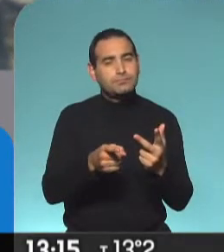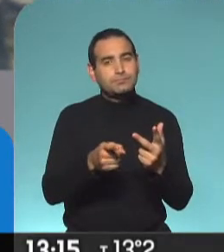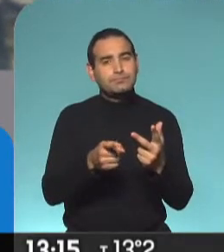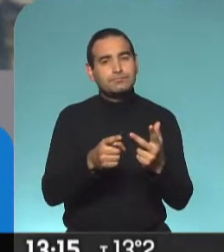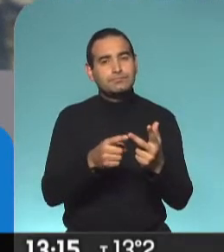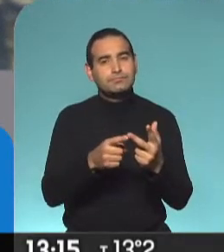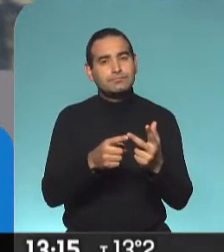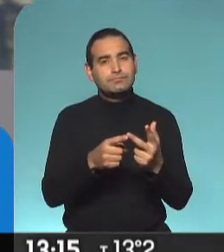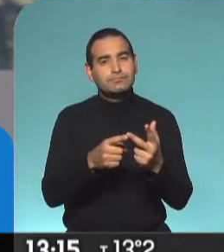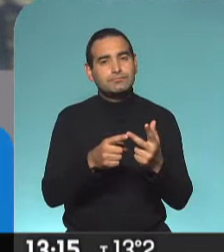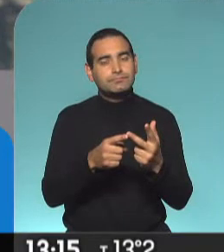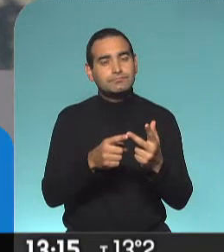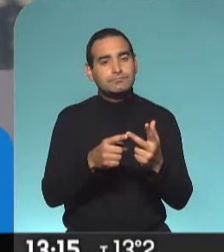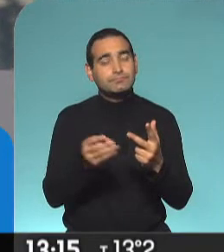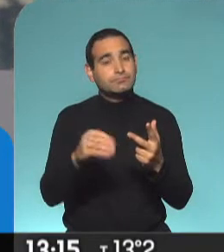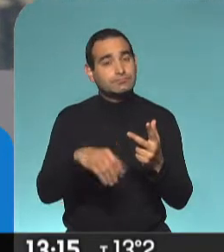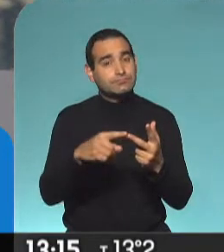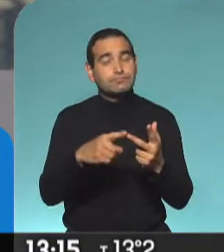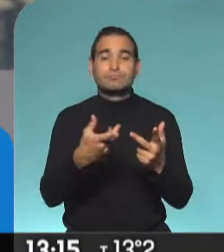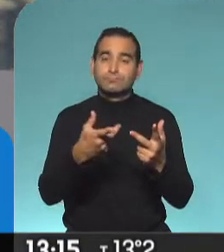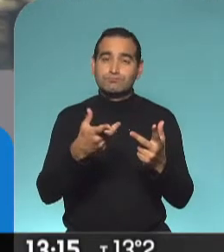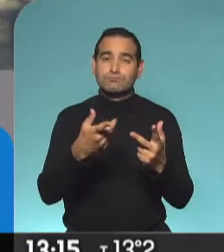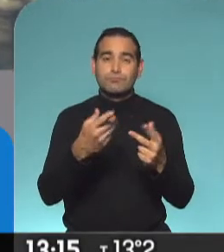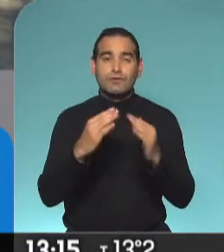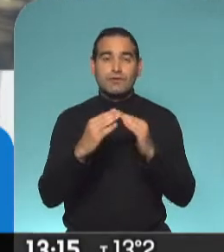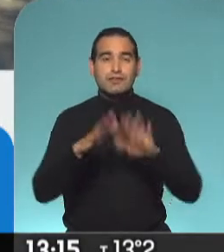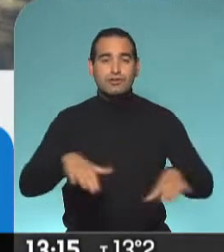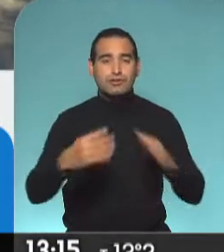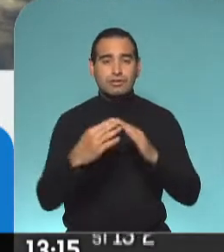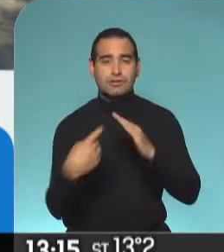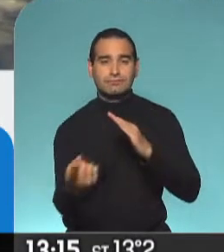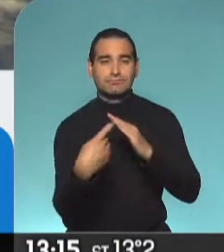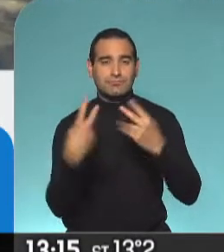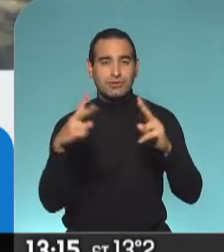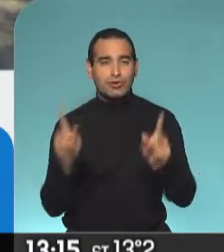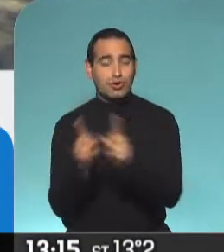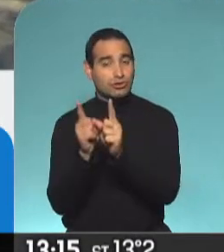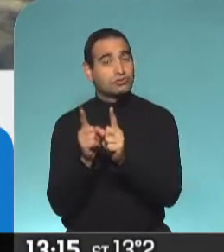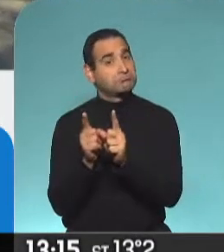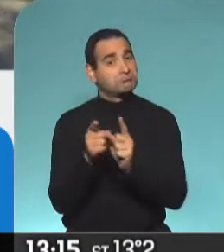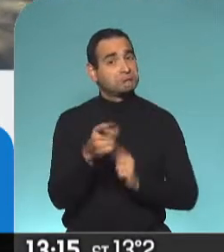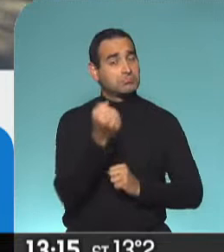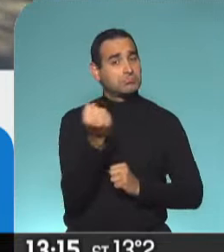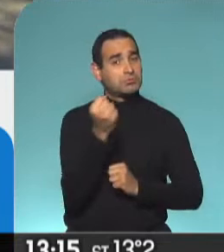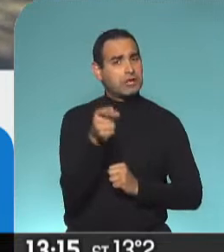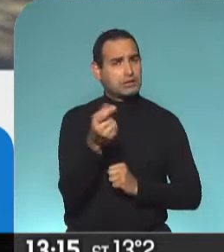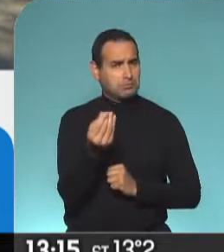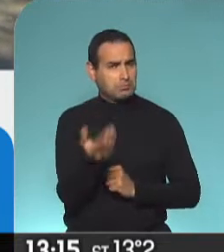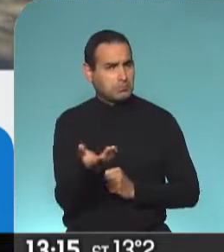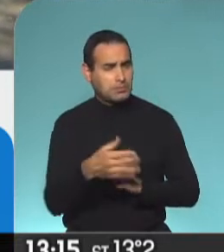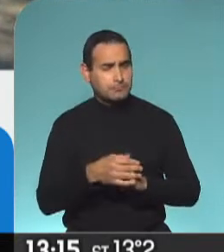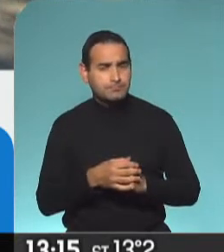también las salidas recreativas para los niños no eso es un detalle importante y porque lo decimos